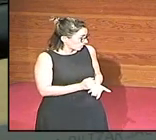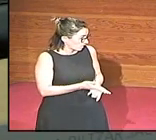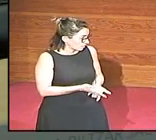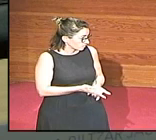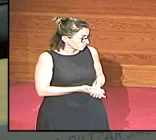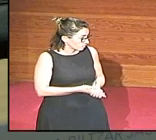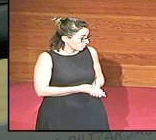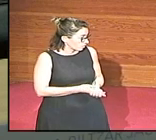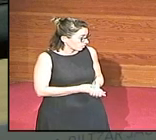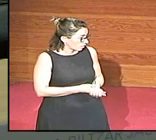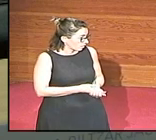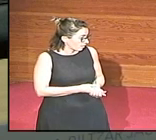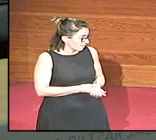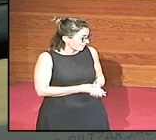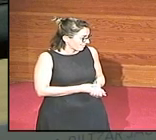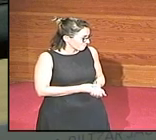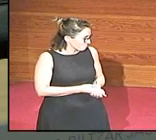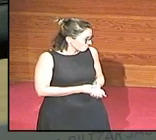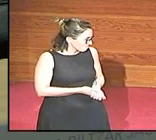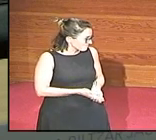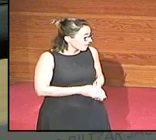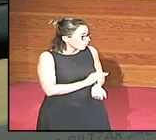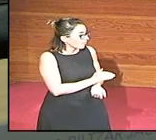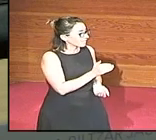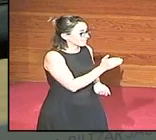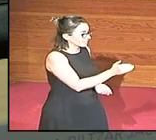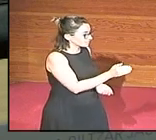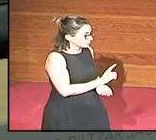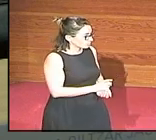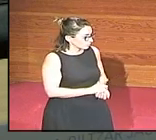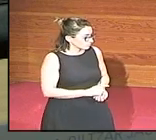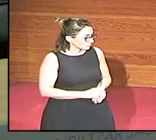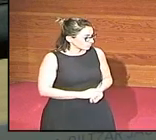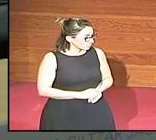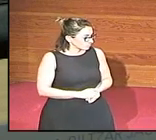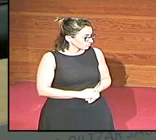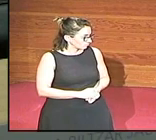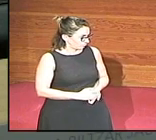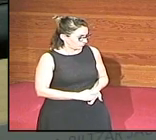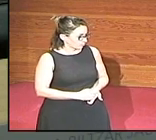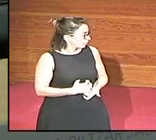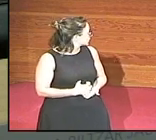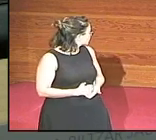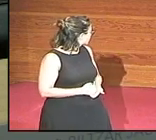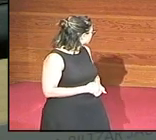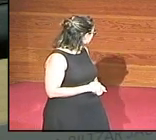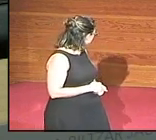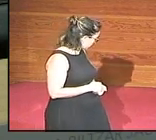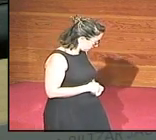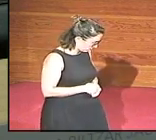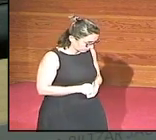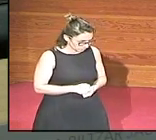Estamos salvados. Había cinco